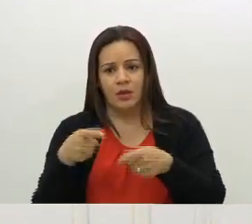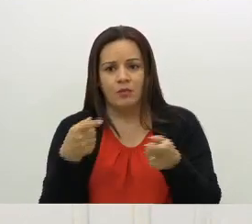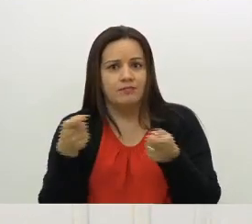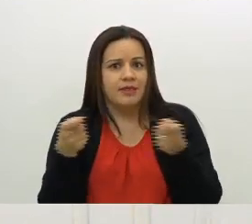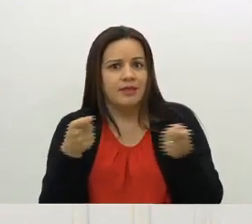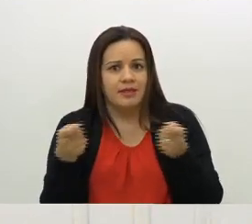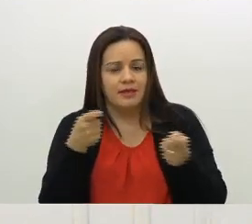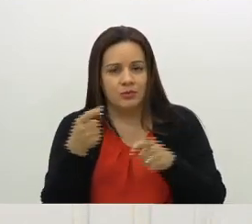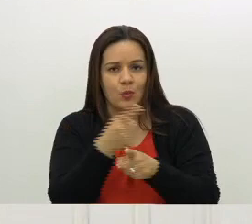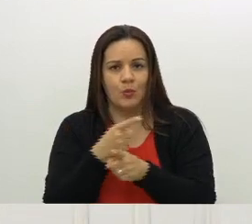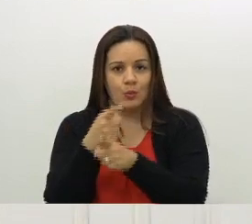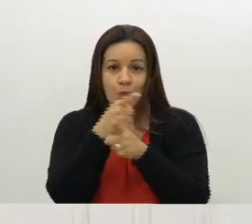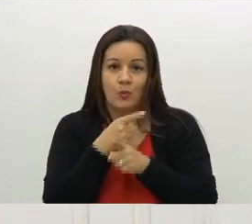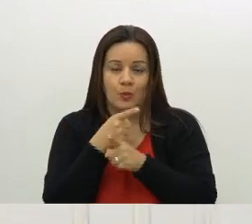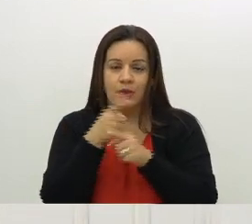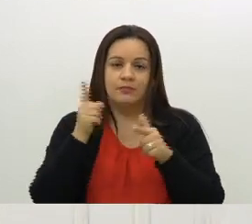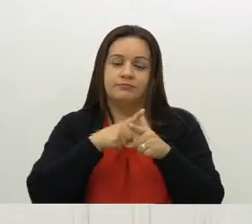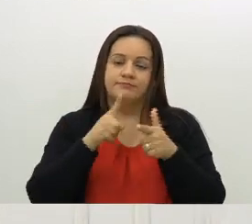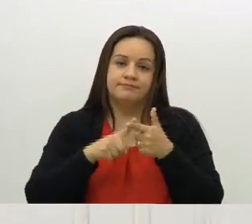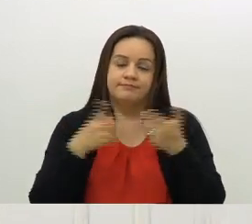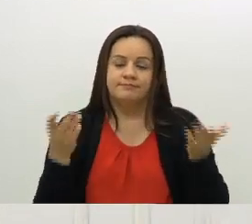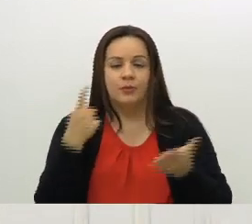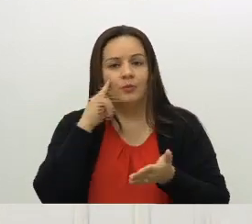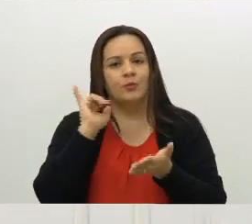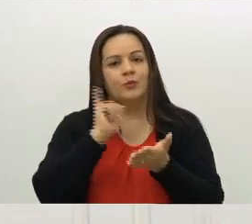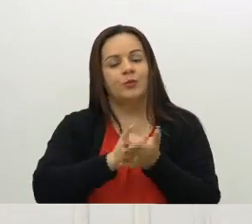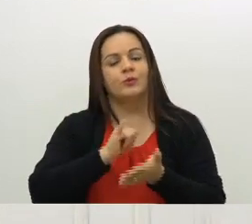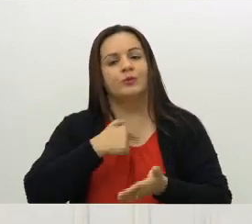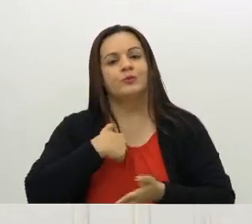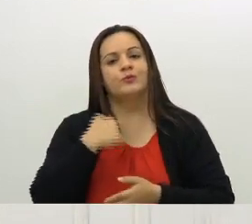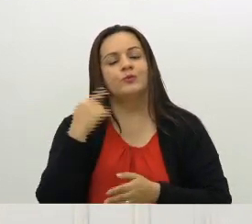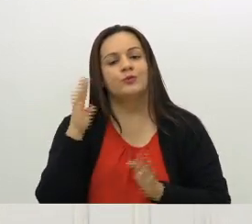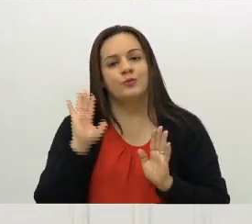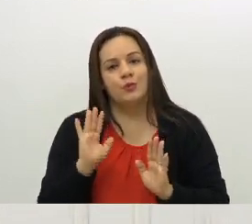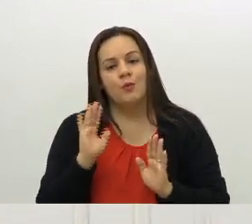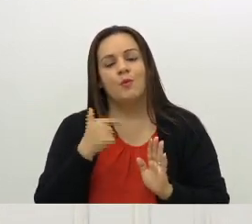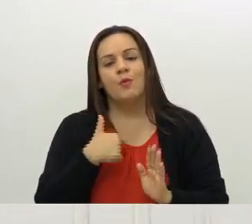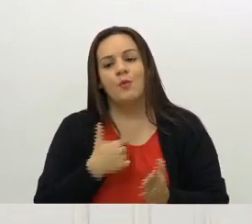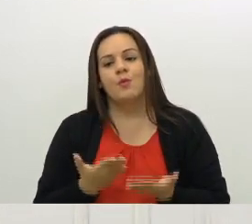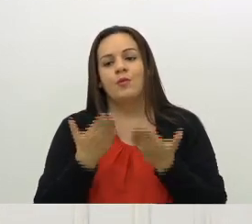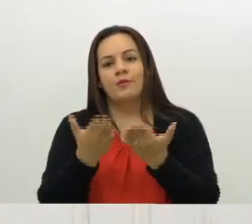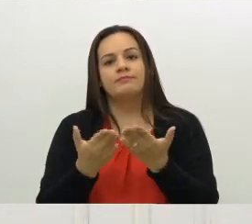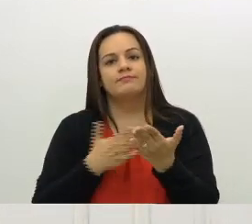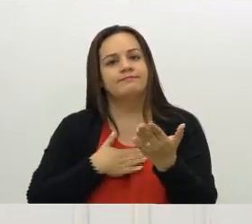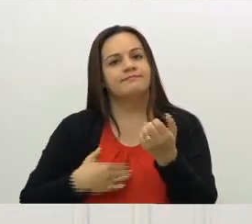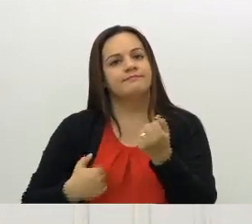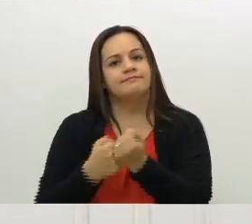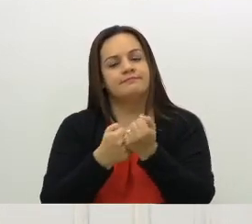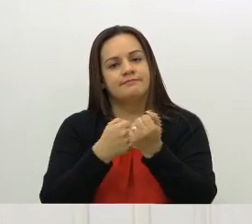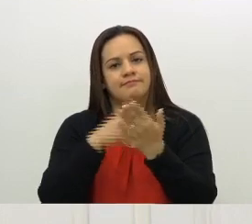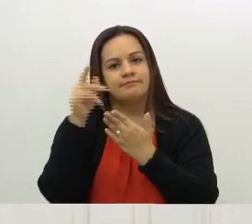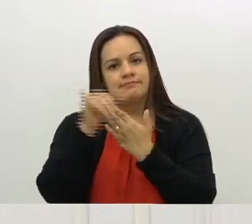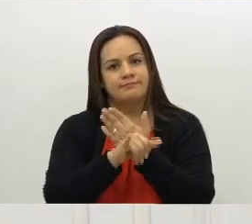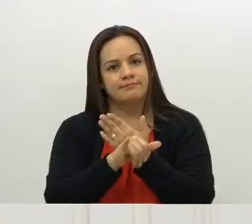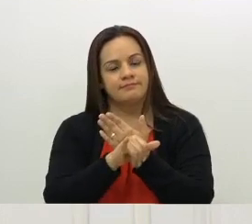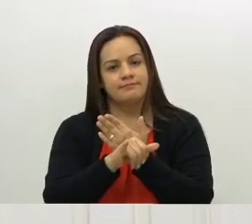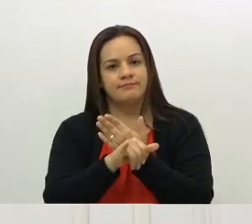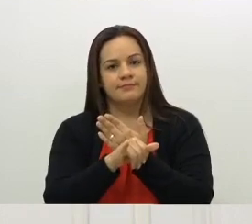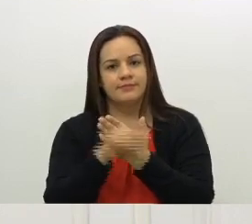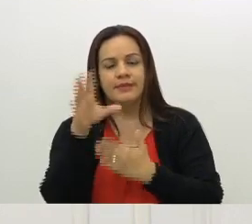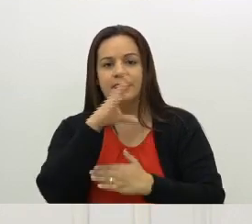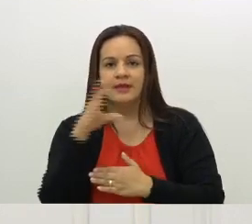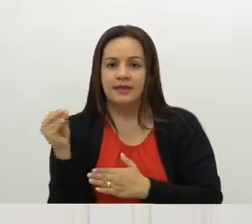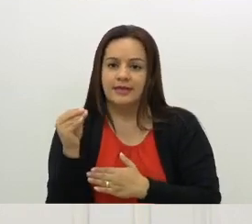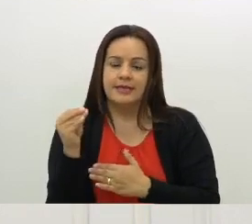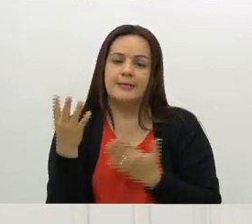correctivas. De manera tal que, por eso yo ofrecí mi apoyo al proyecto. Y entrando